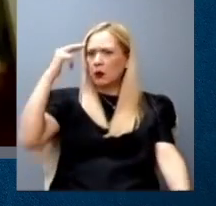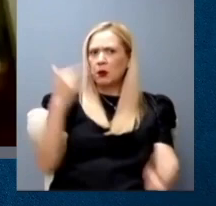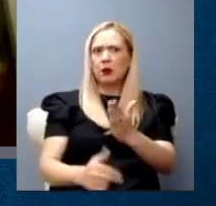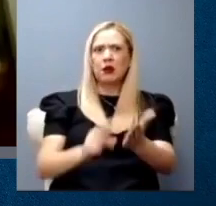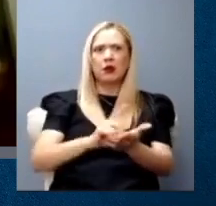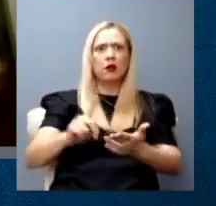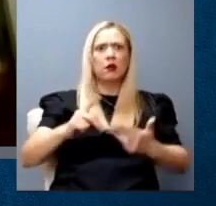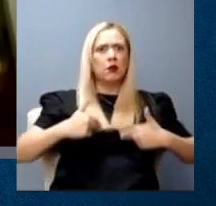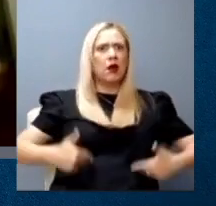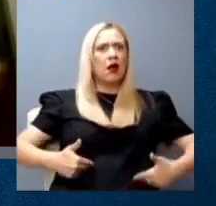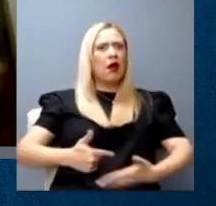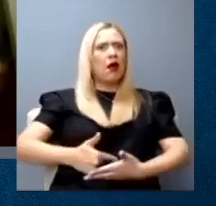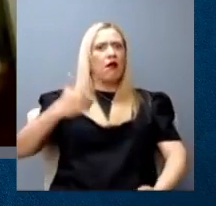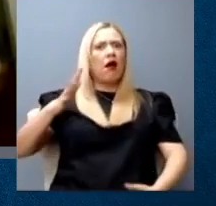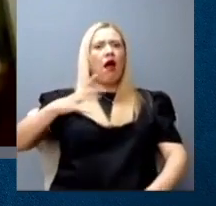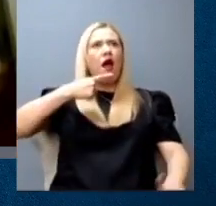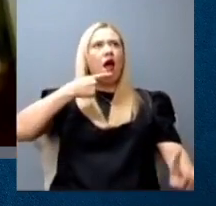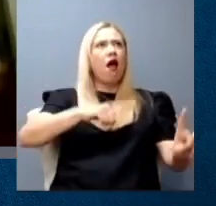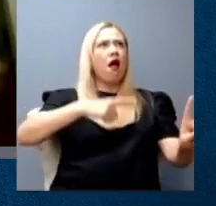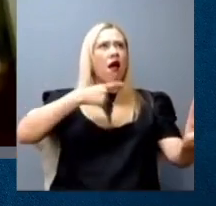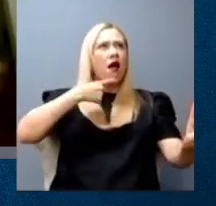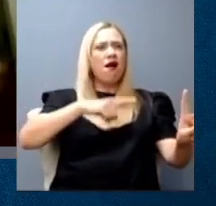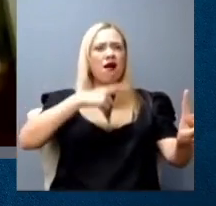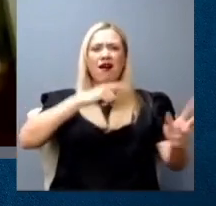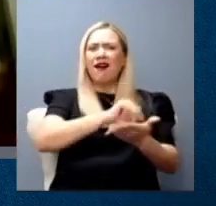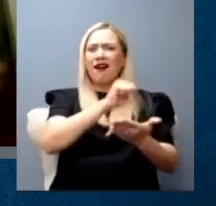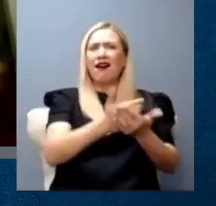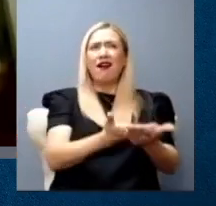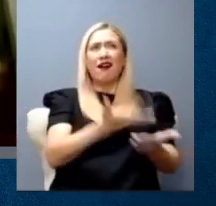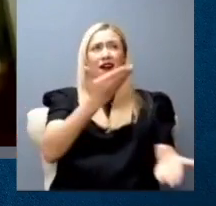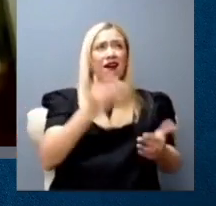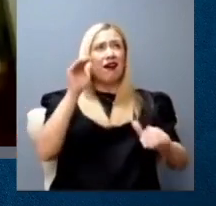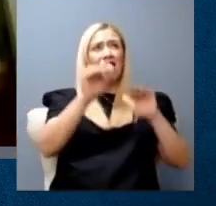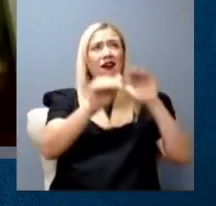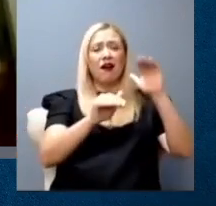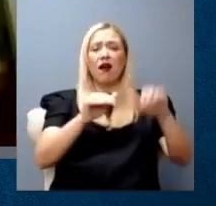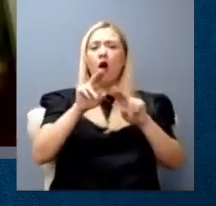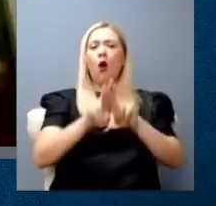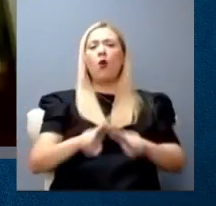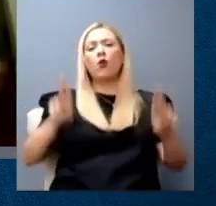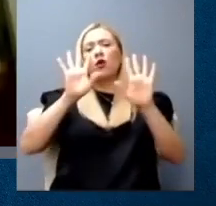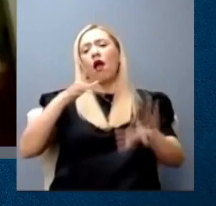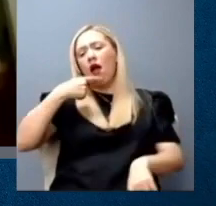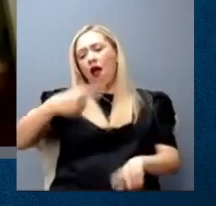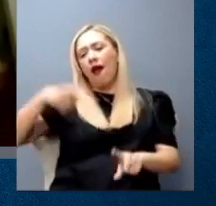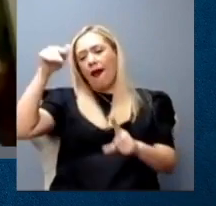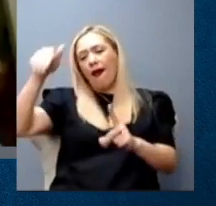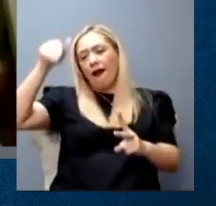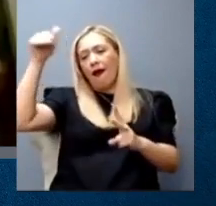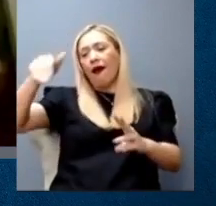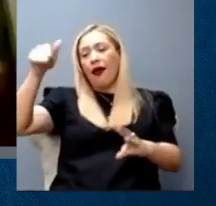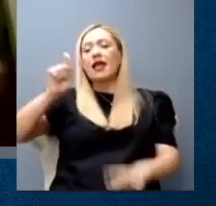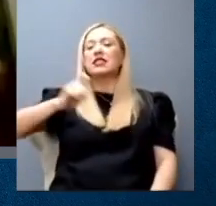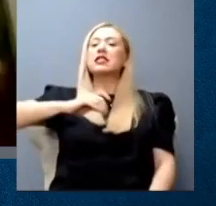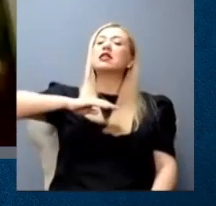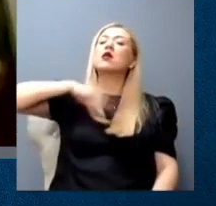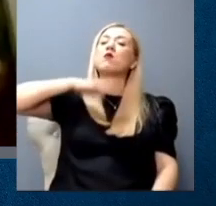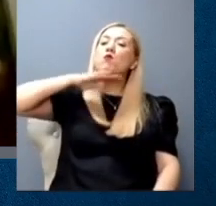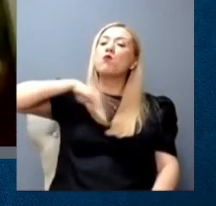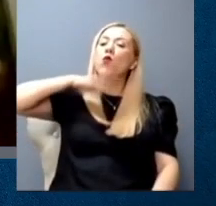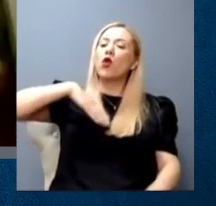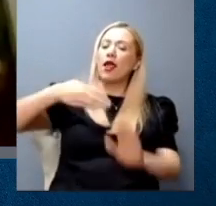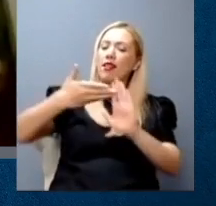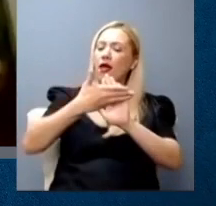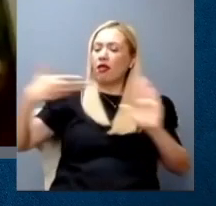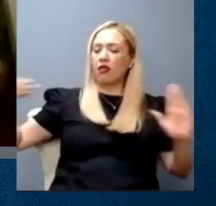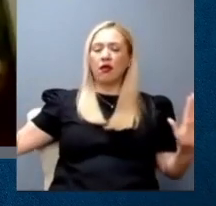denunciadas también repetidamente por las Naciones Unidas. La impunidad es un poco el arco de bóveda o